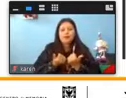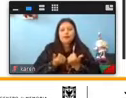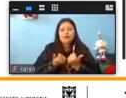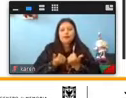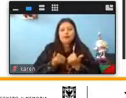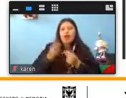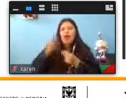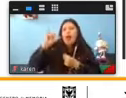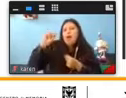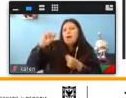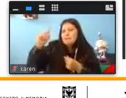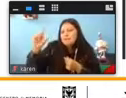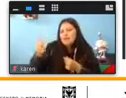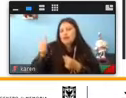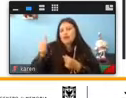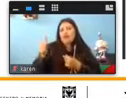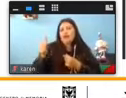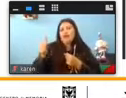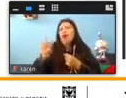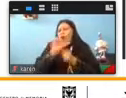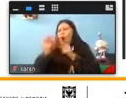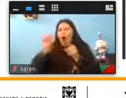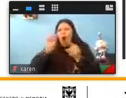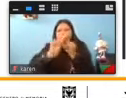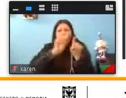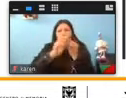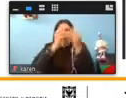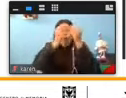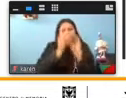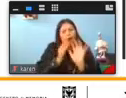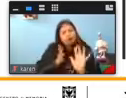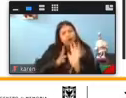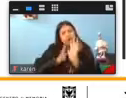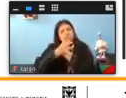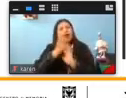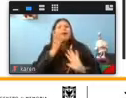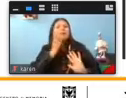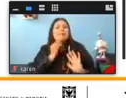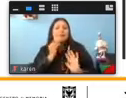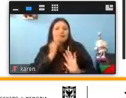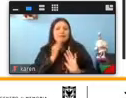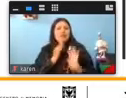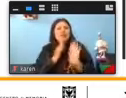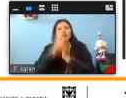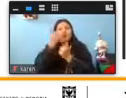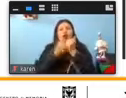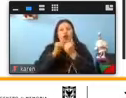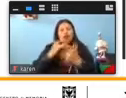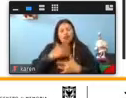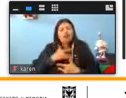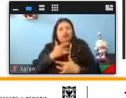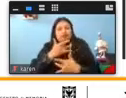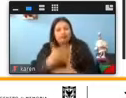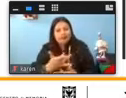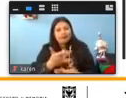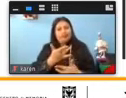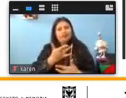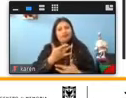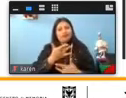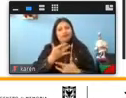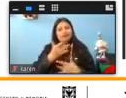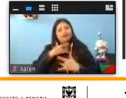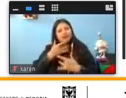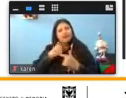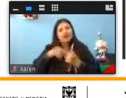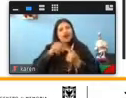la minga y otras formas de narrar la experiencia que hablan desde la solidaridad, hablan